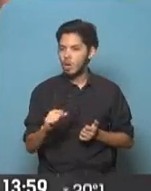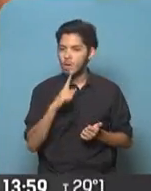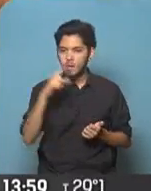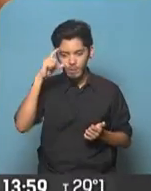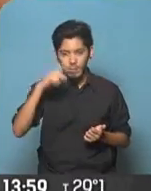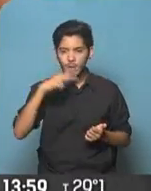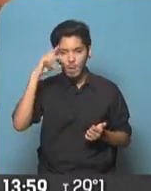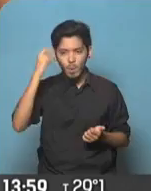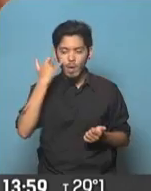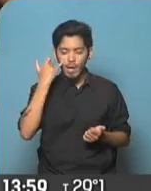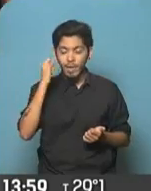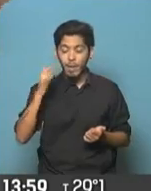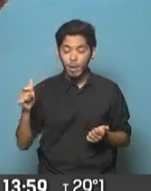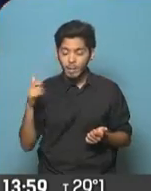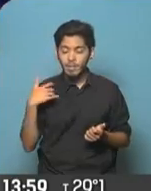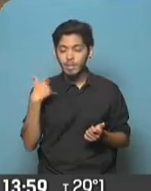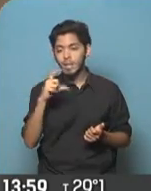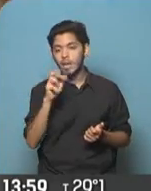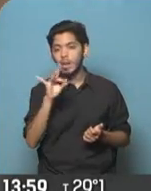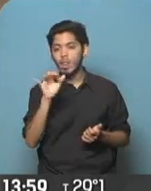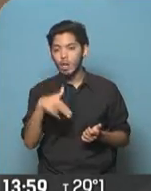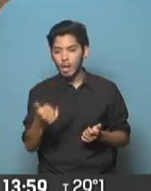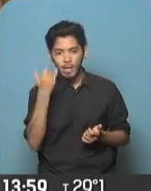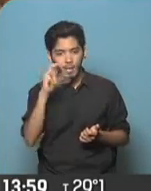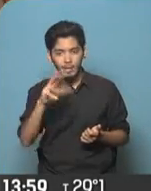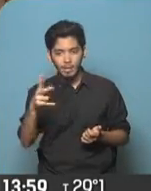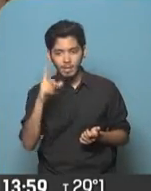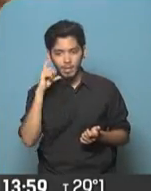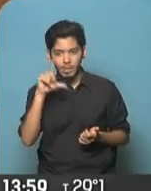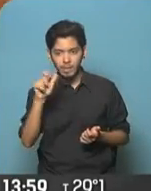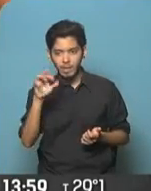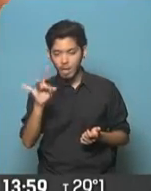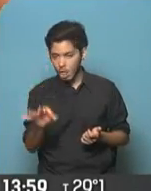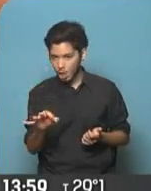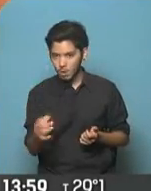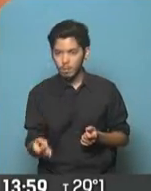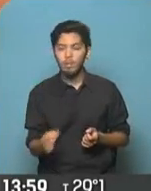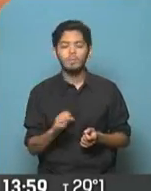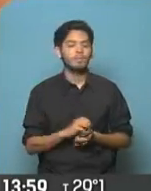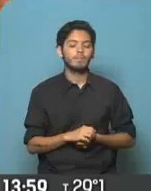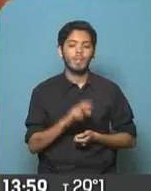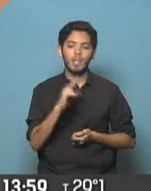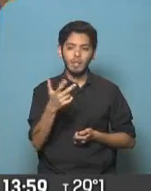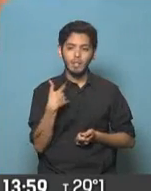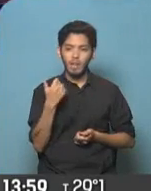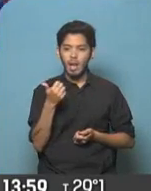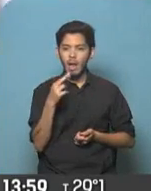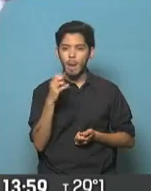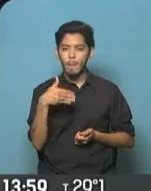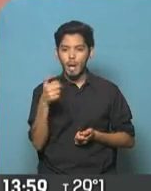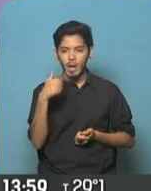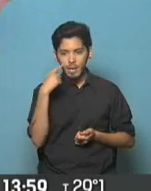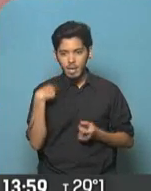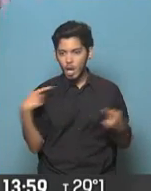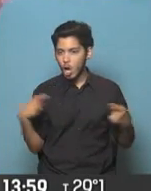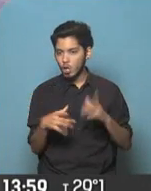tvi de cardona y el tercero cerdo el tercero el tercero que lo haga armani en contra y